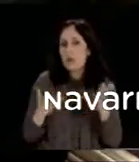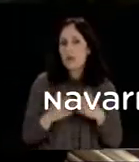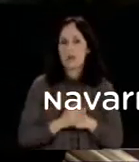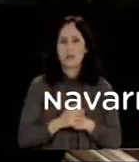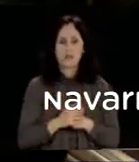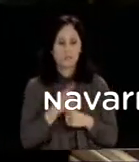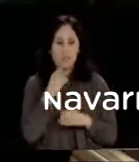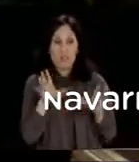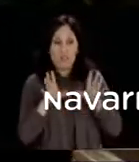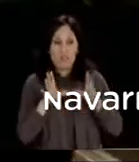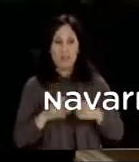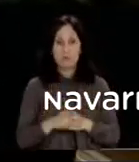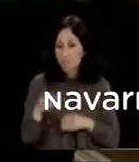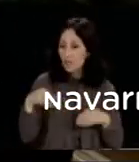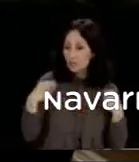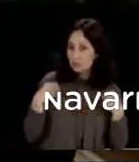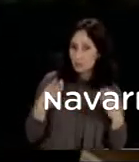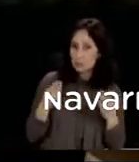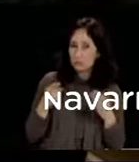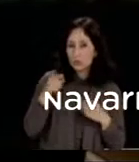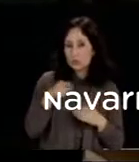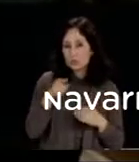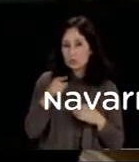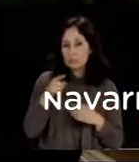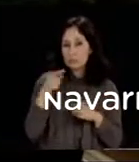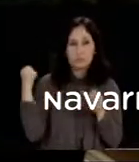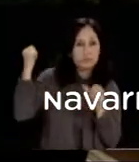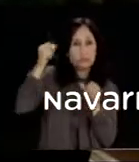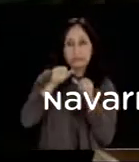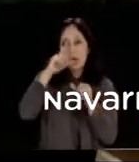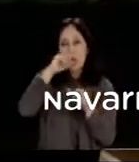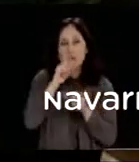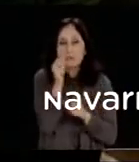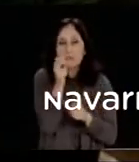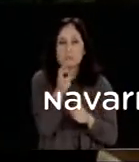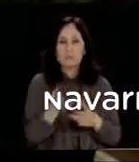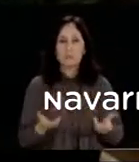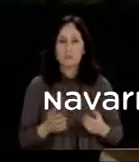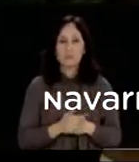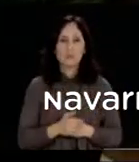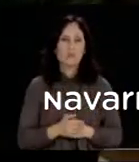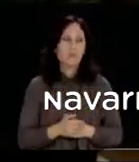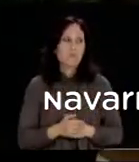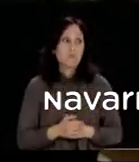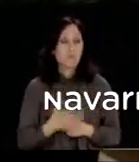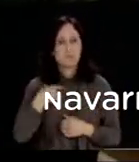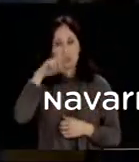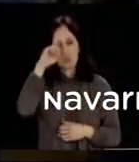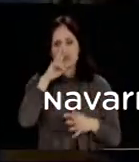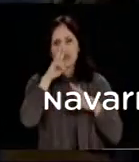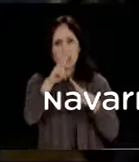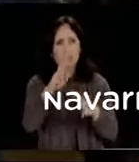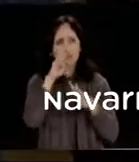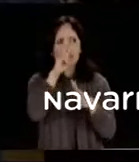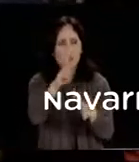disfrutado o no? Mucho. ¿Cuántos años aquí al frente un poco de la música en el Día de Caldereros? Pues no sé, pero 7, 8 por lo menos,